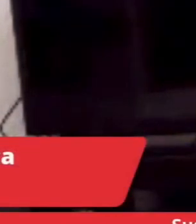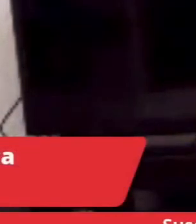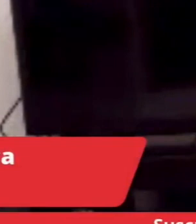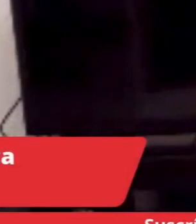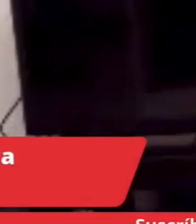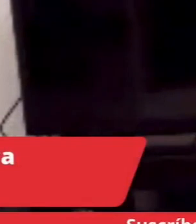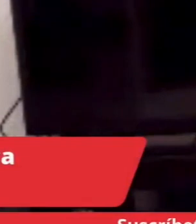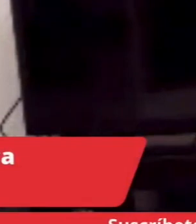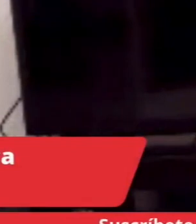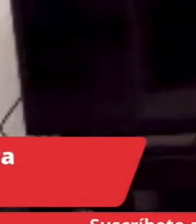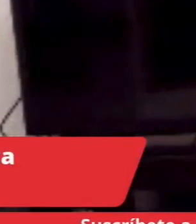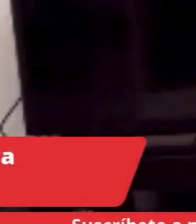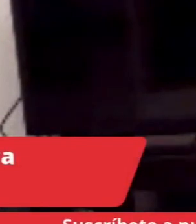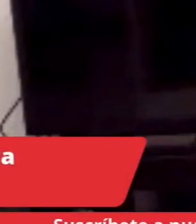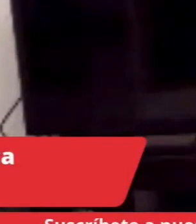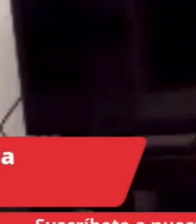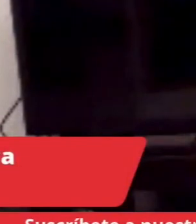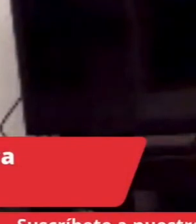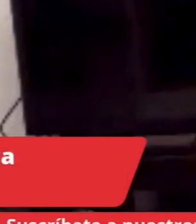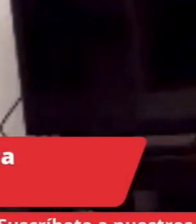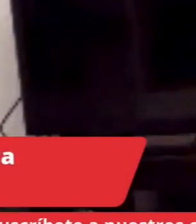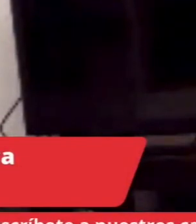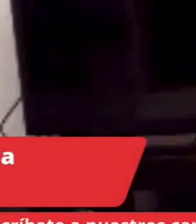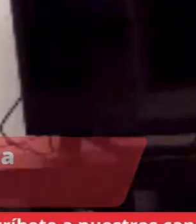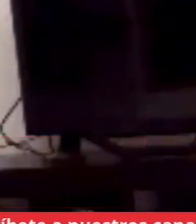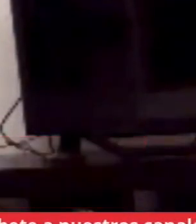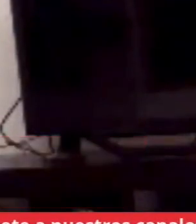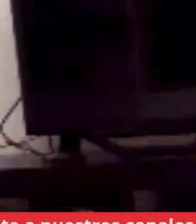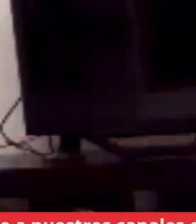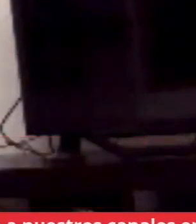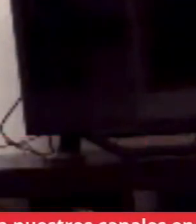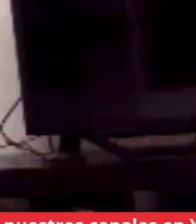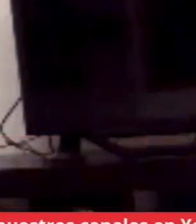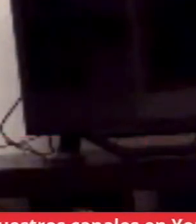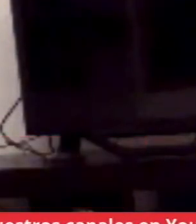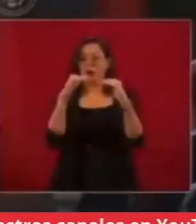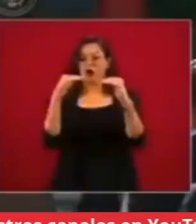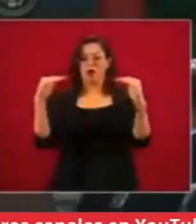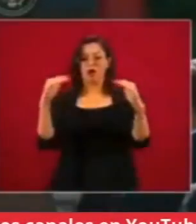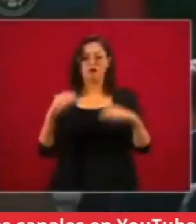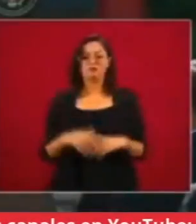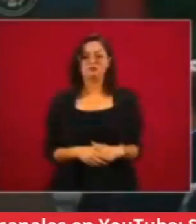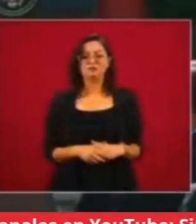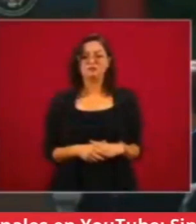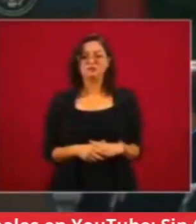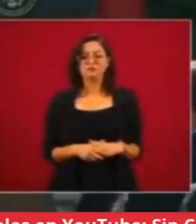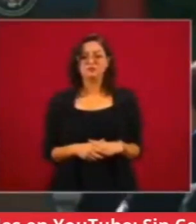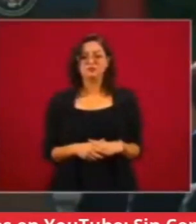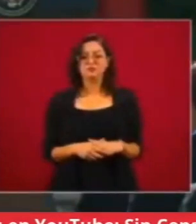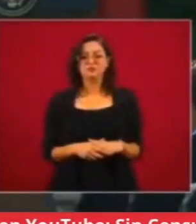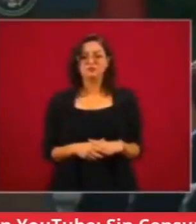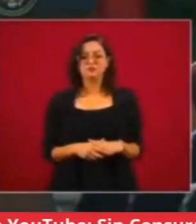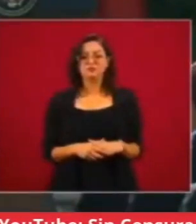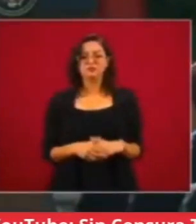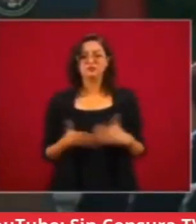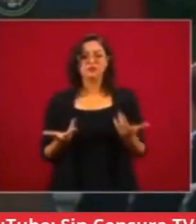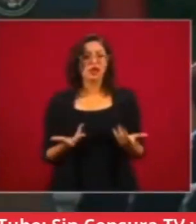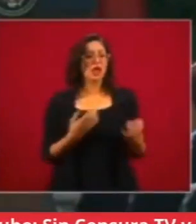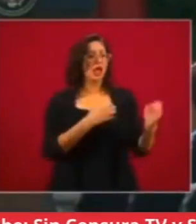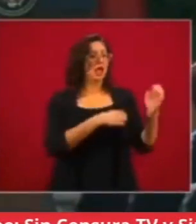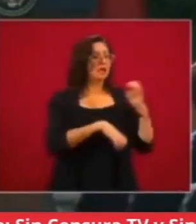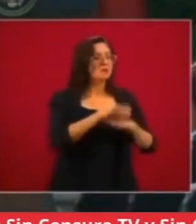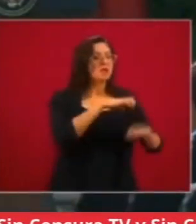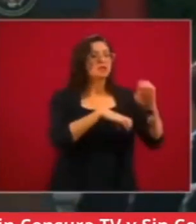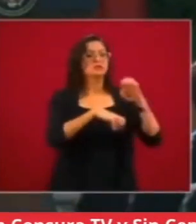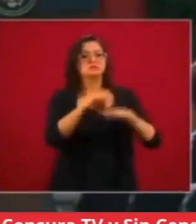hablan del narcotráfico, hablan de las organizaciones de traficantes de